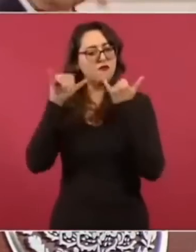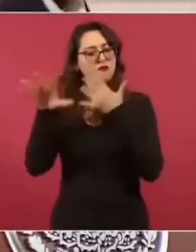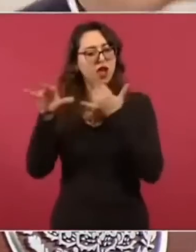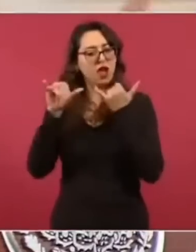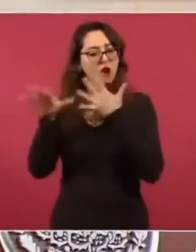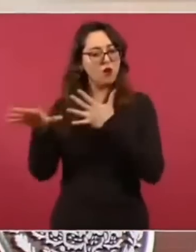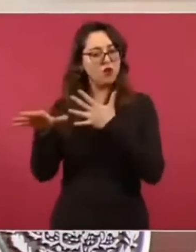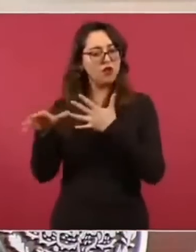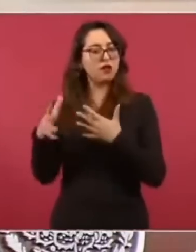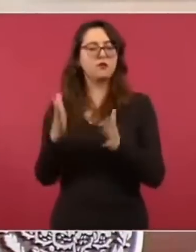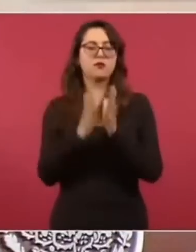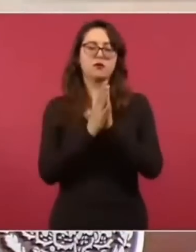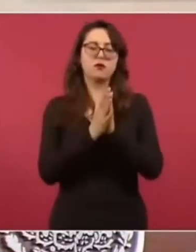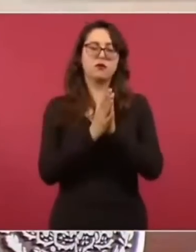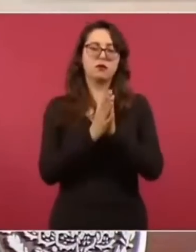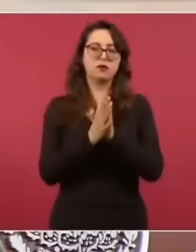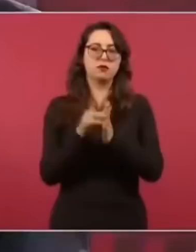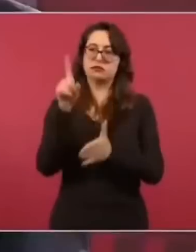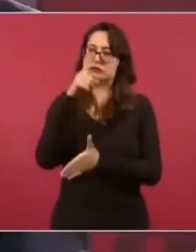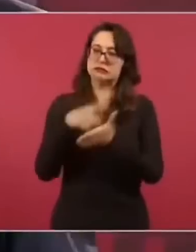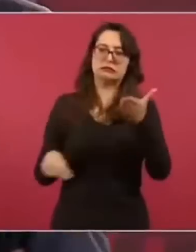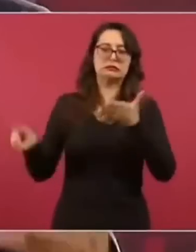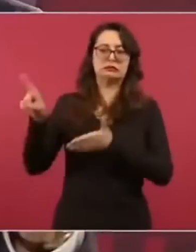porque encontramos